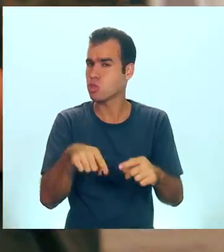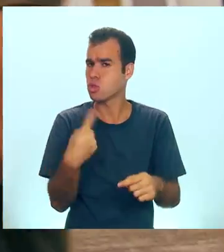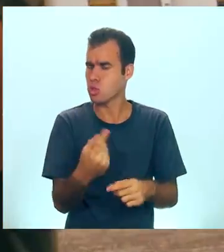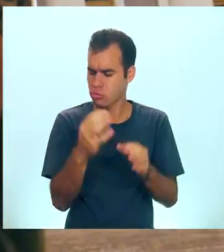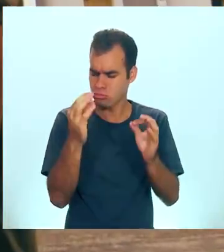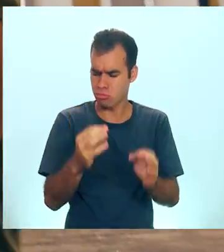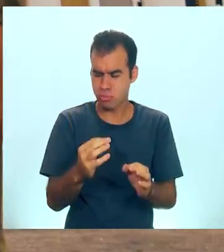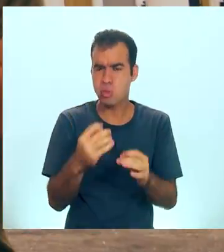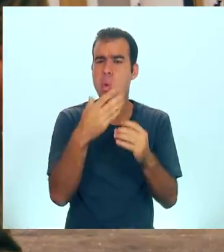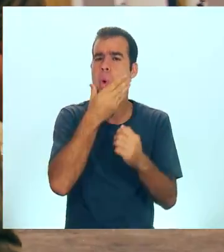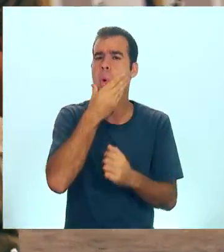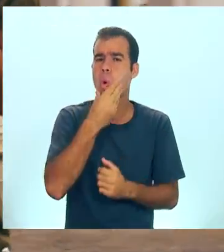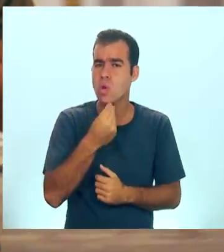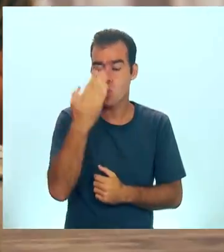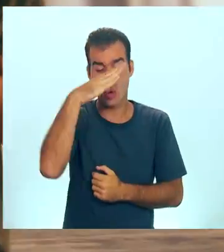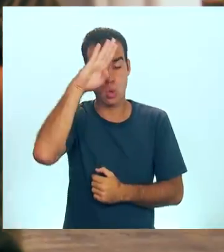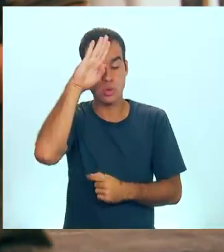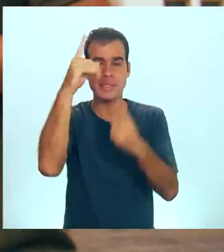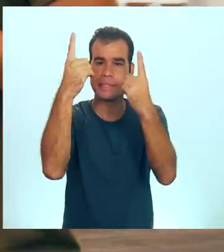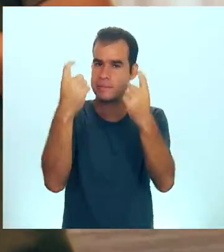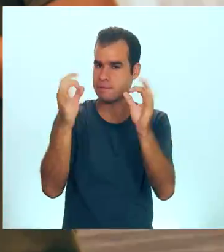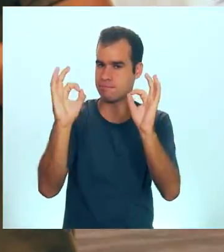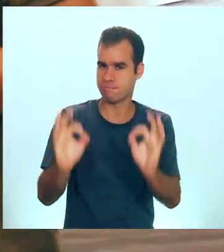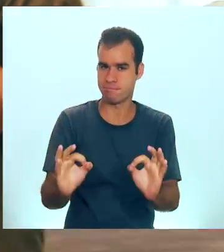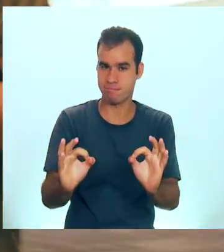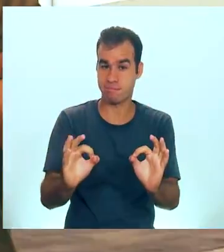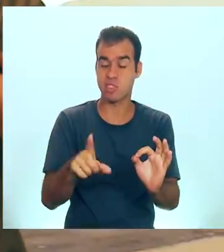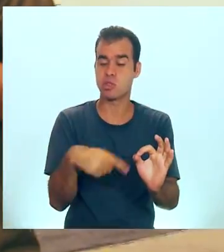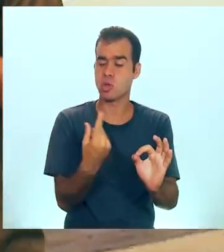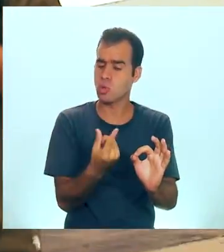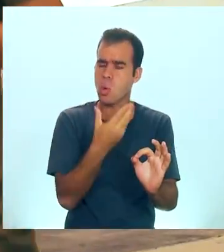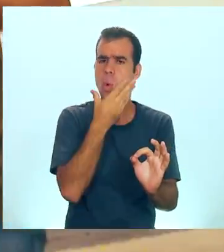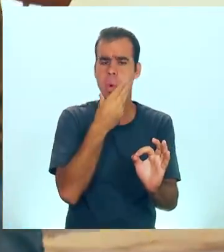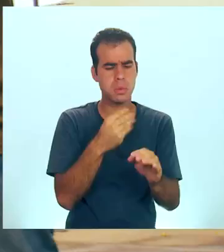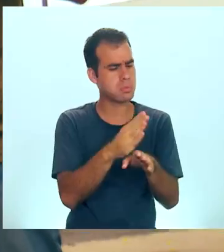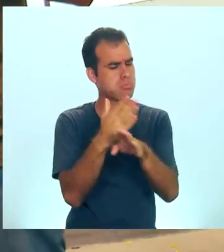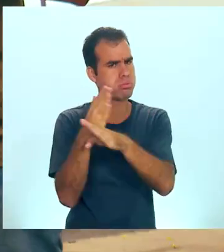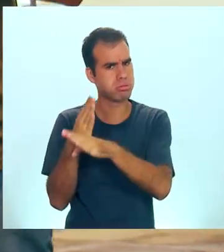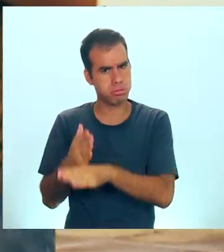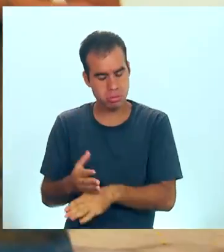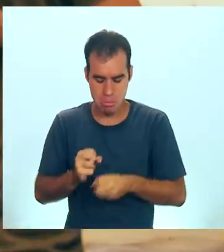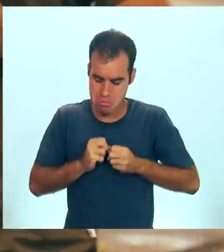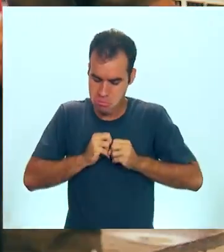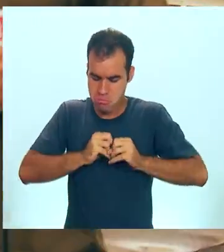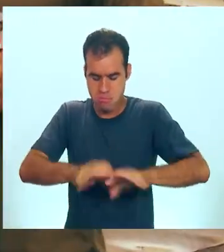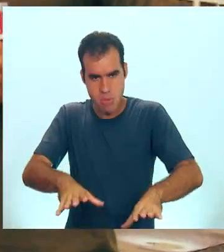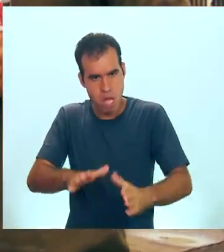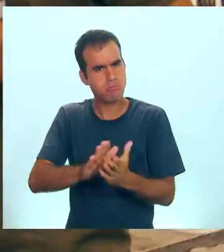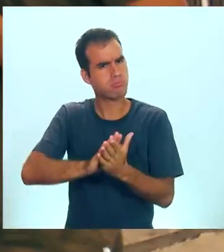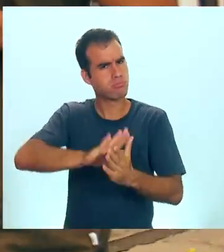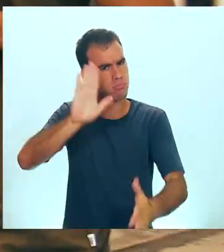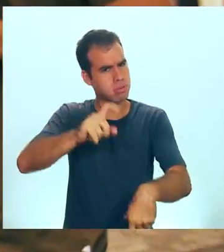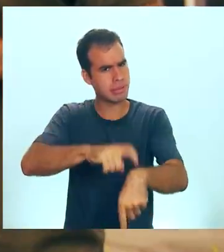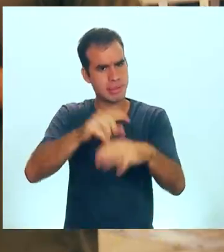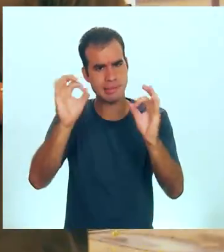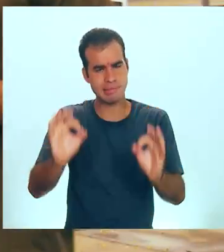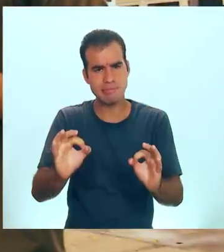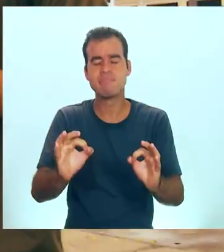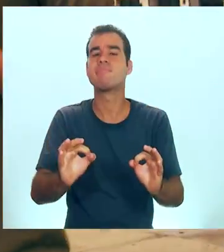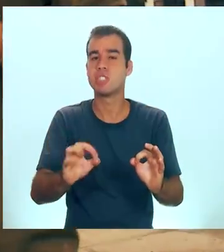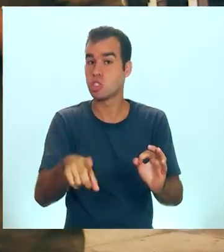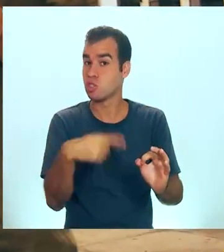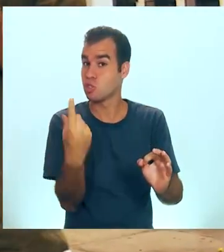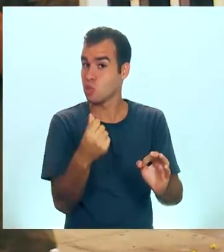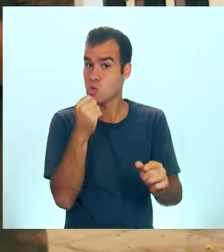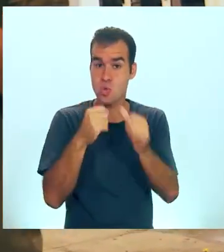la juventud que nuestro país necesita. Somos una juventud diversa, espontánea y comprometida con nuestro tiempo. No hay duda alguna de